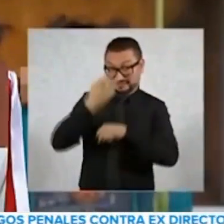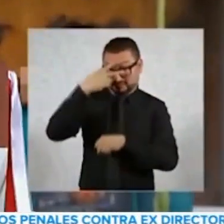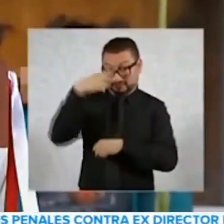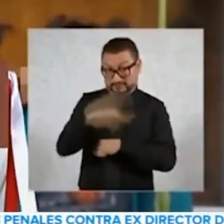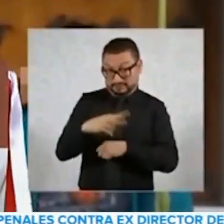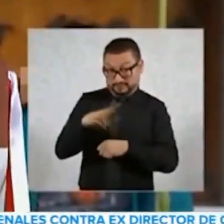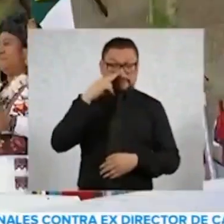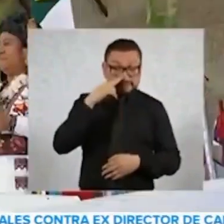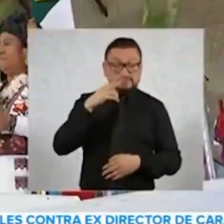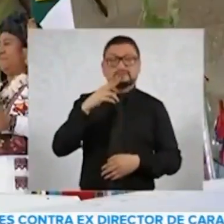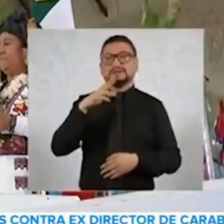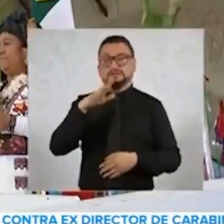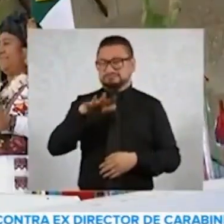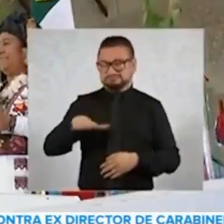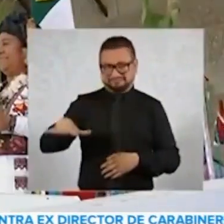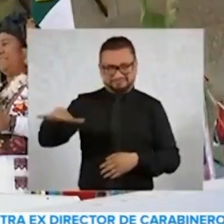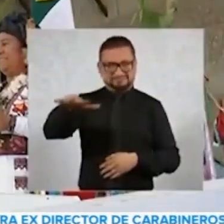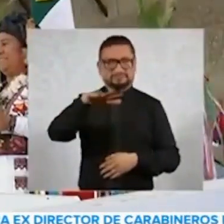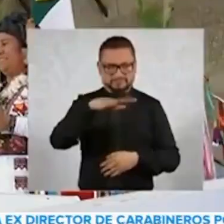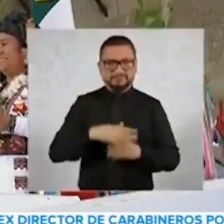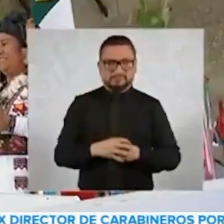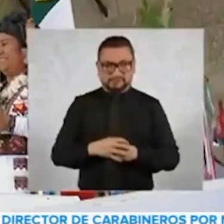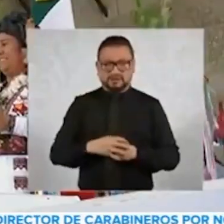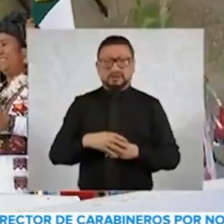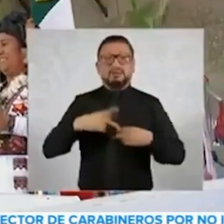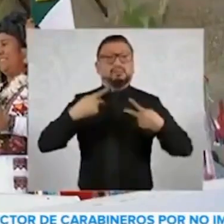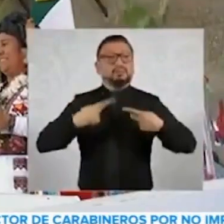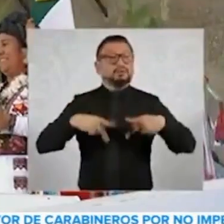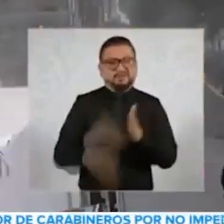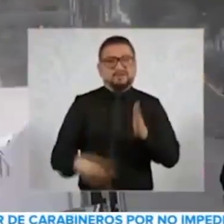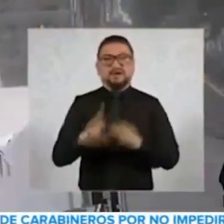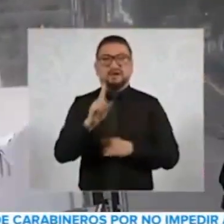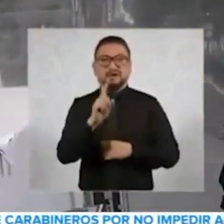la historia de México. En 6 años, ¿se verán los frutos de estos